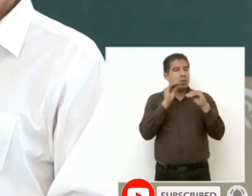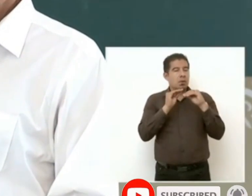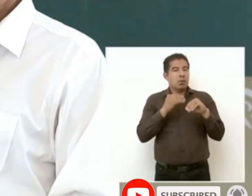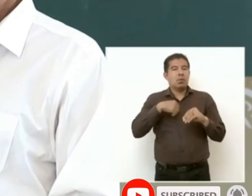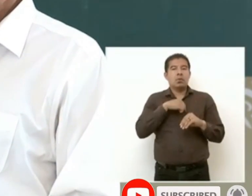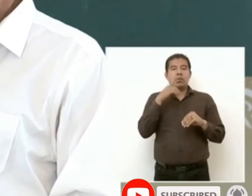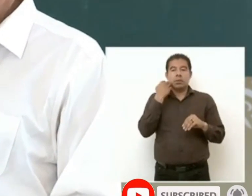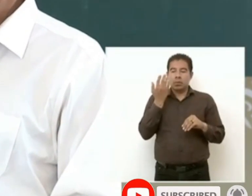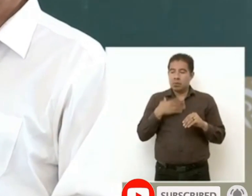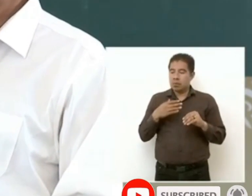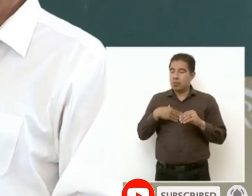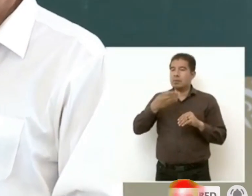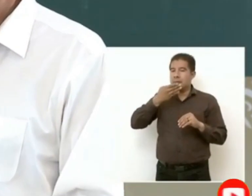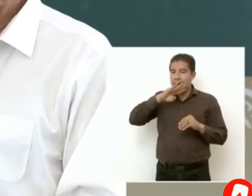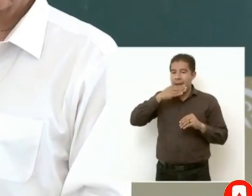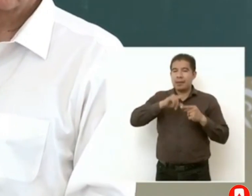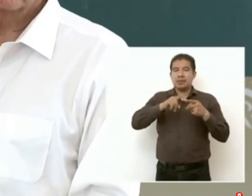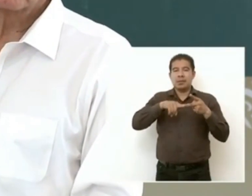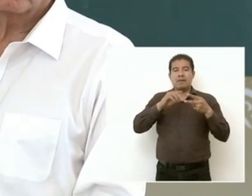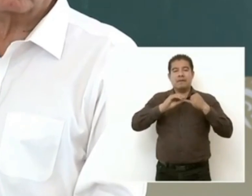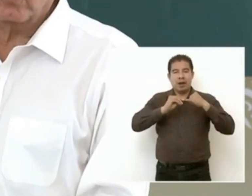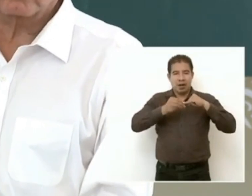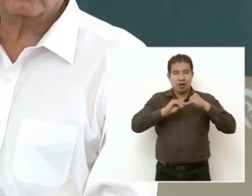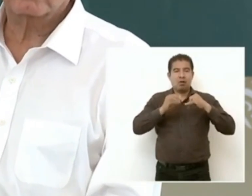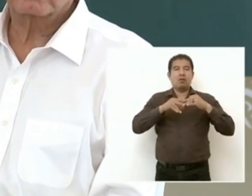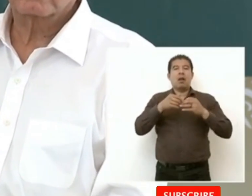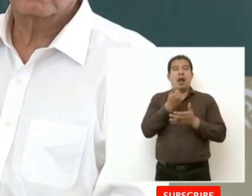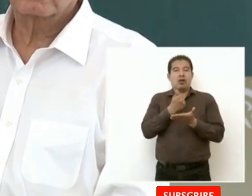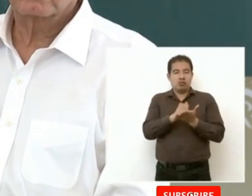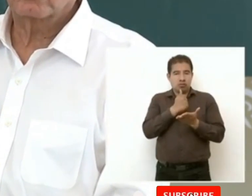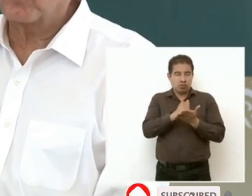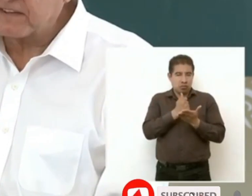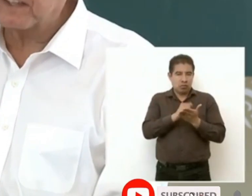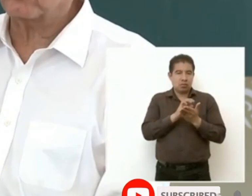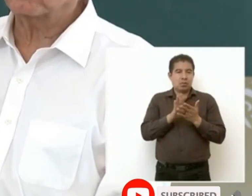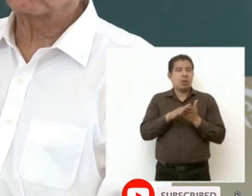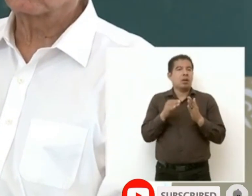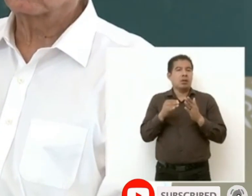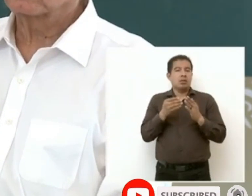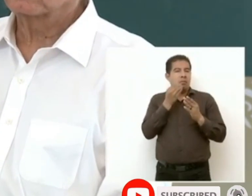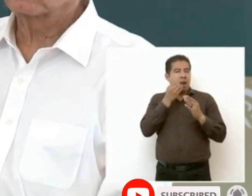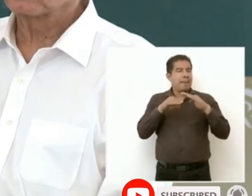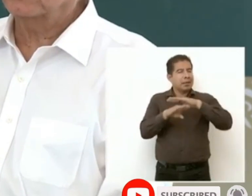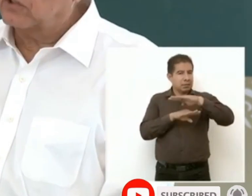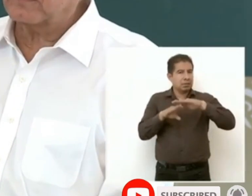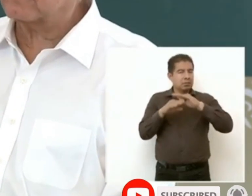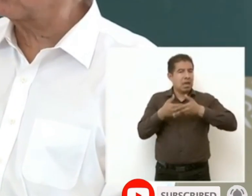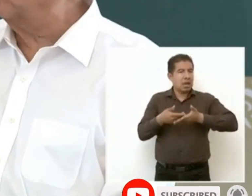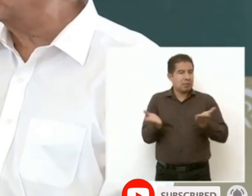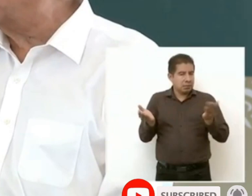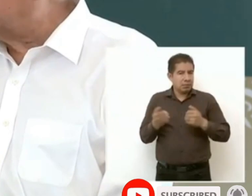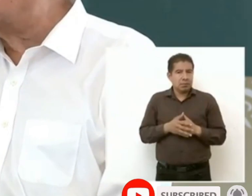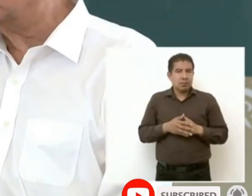producir maíz, frijol, arroz, lo básico. Y yo